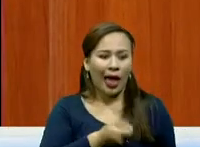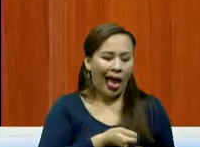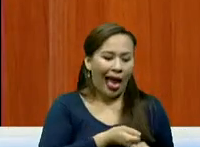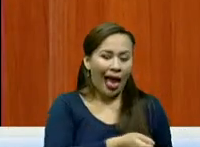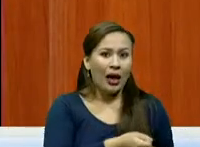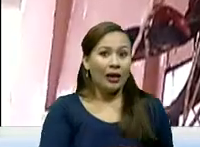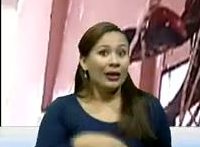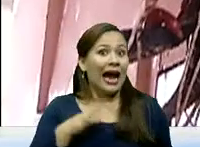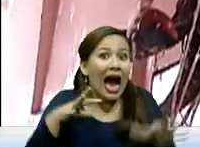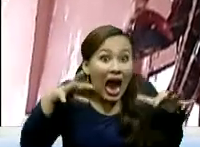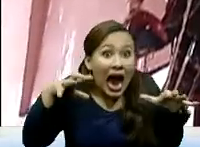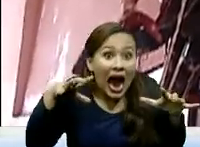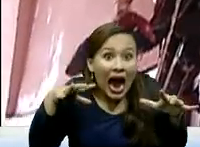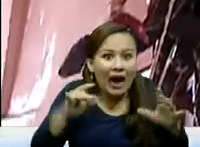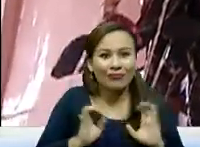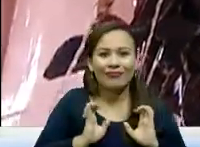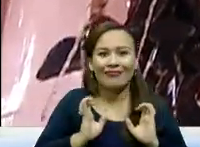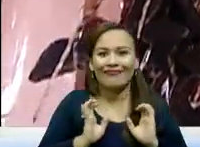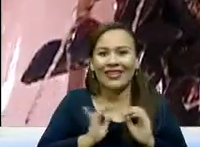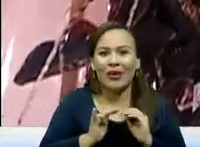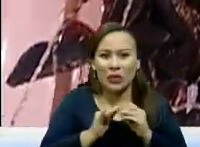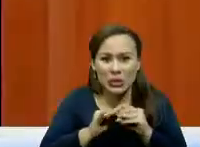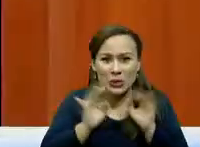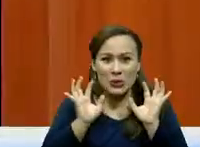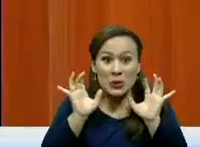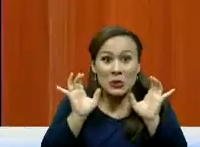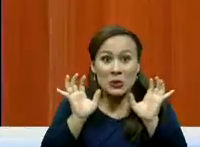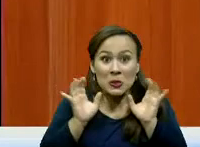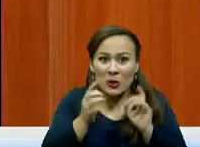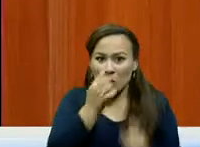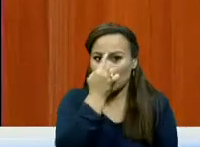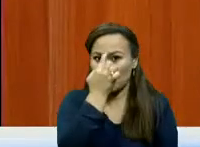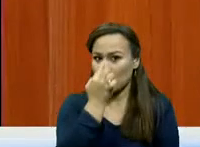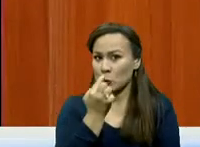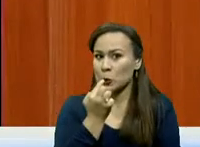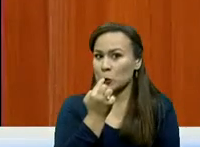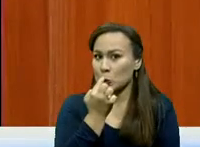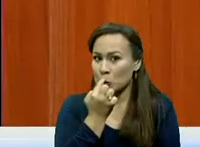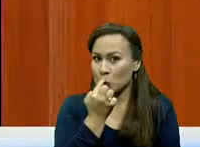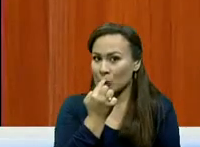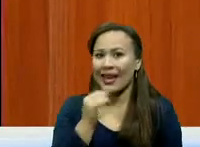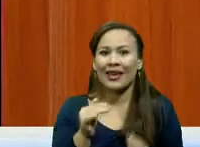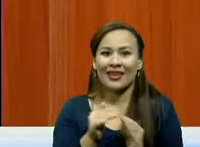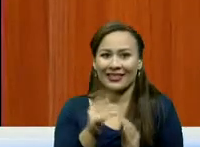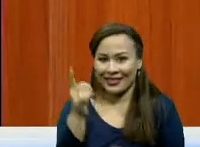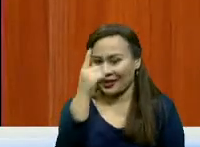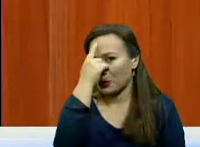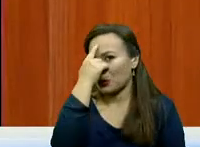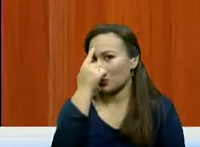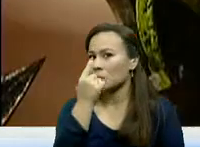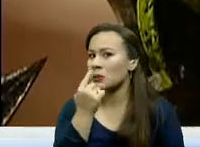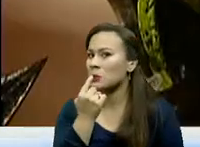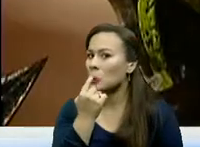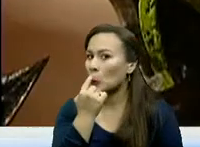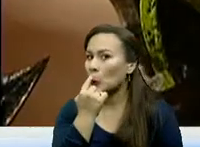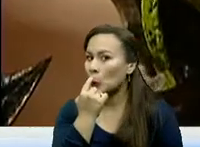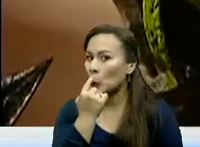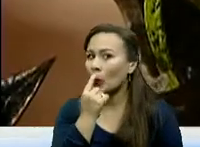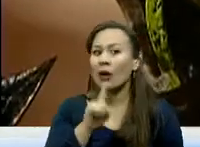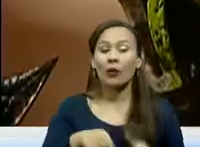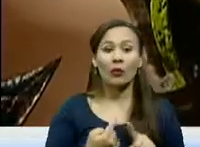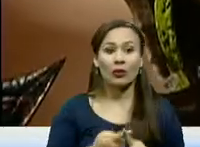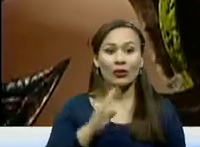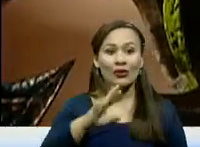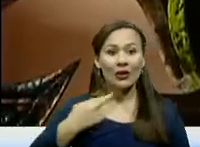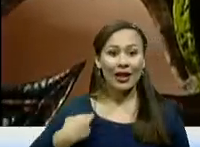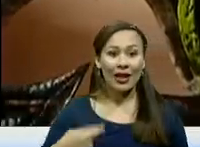el ¡ah! Pómulos puntiagudos, ¿sí? Nariz aguileña, así casi como la mía, este es molde de careta. Cuando la religión nos